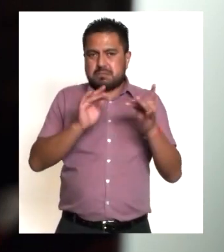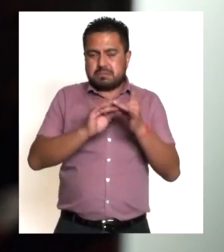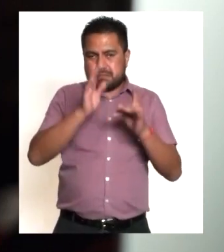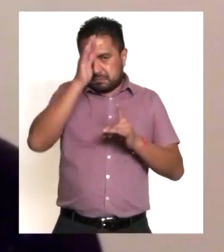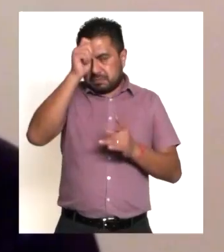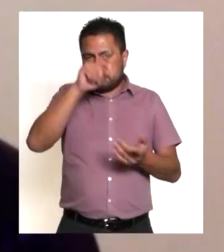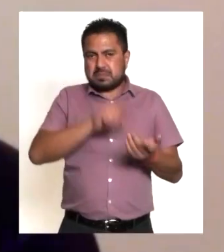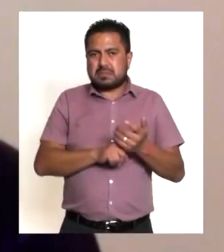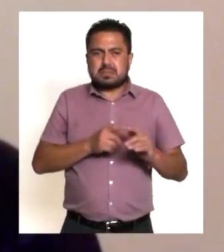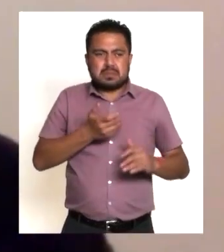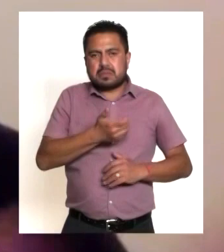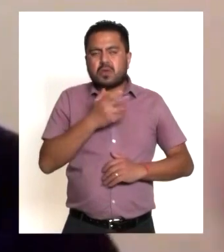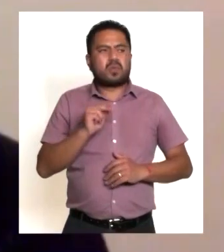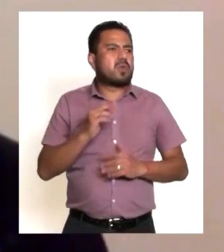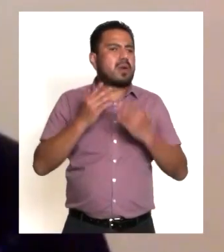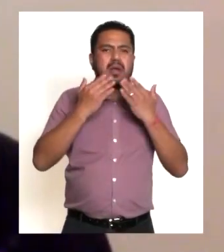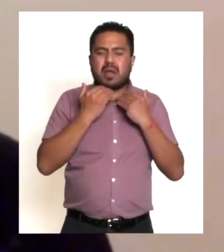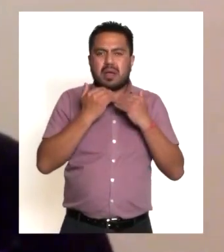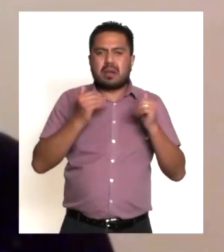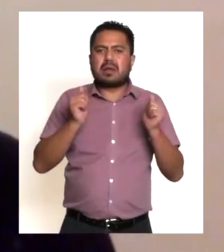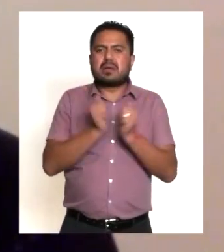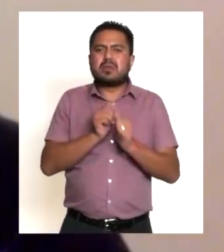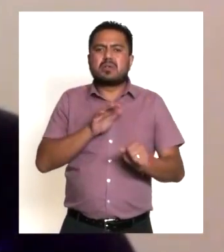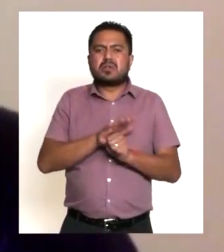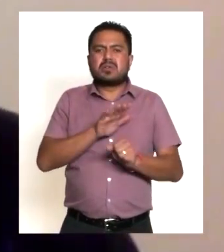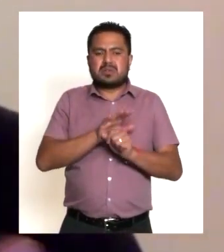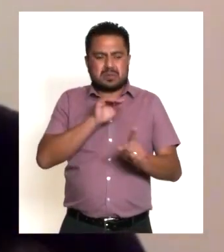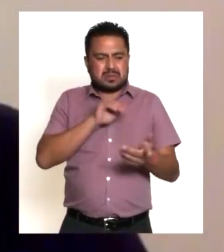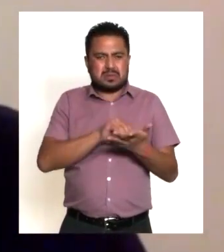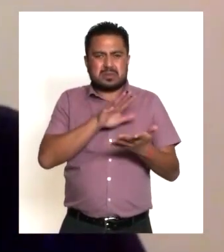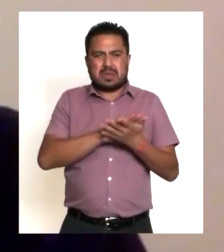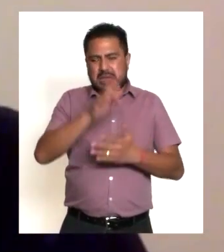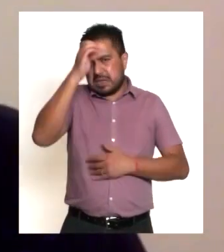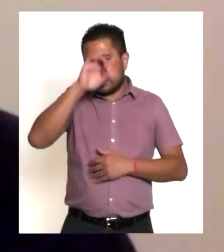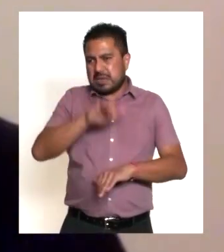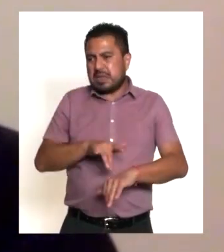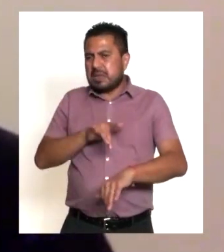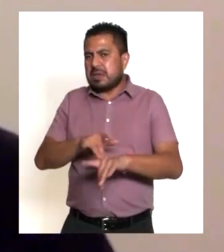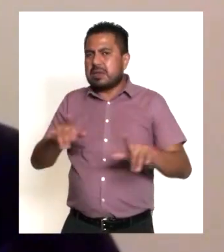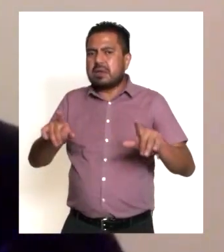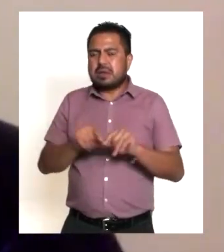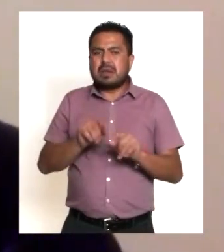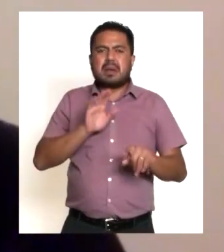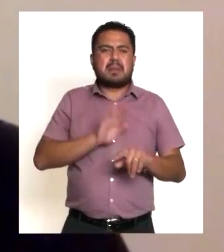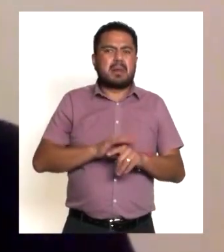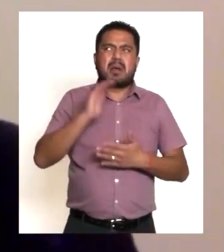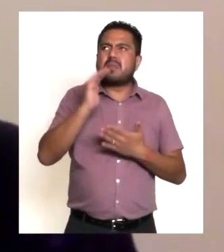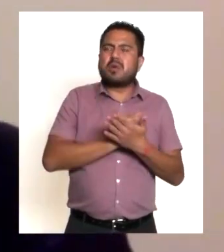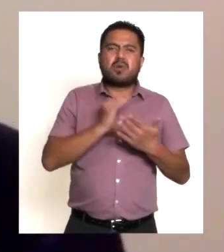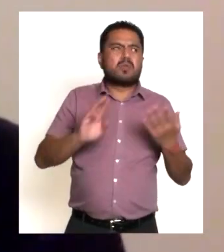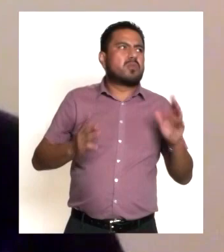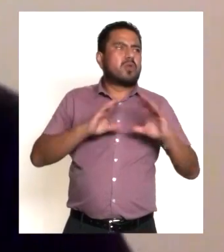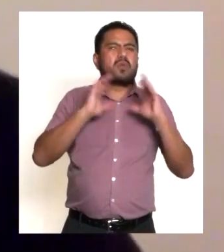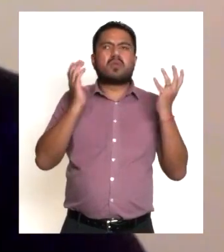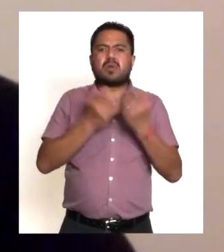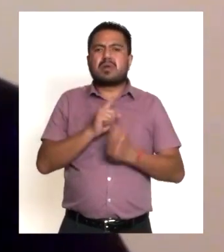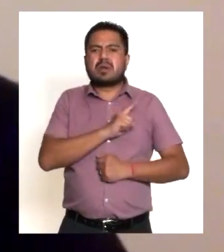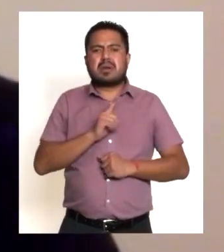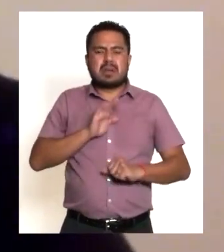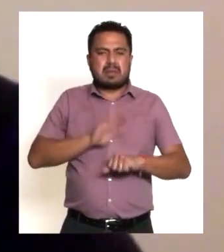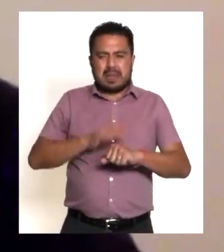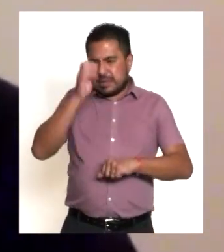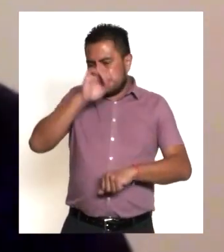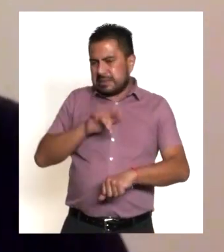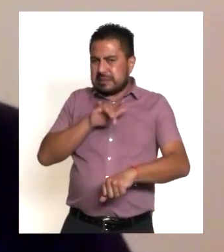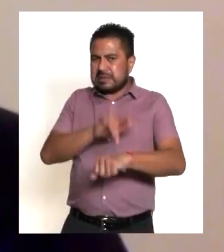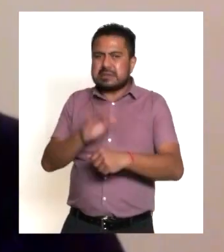en términos prácticos, no existen todavía. Están en modo experimentación, son muy poquitas en el mundo, debe haber